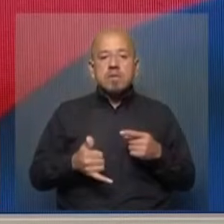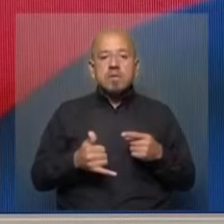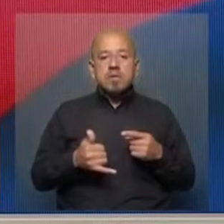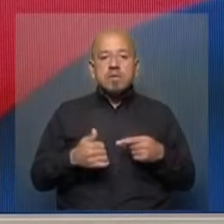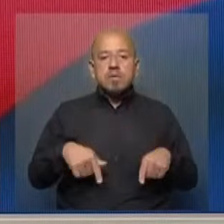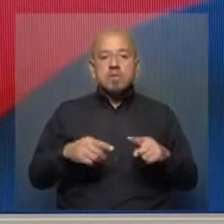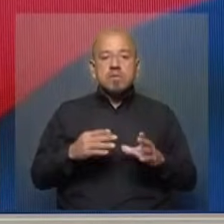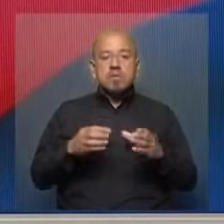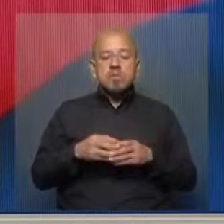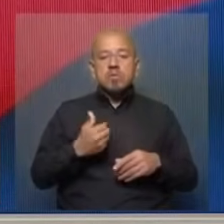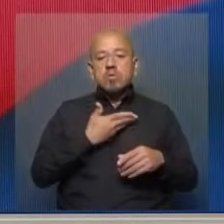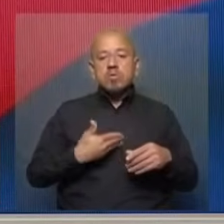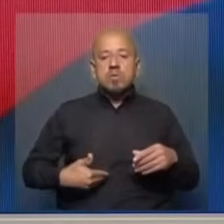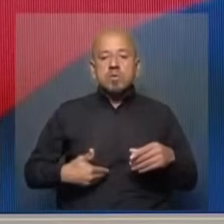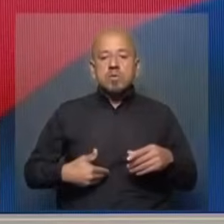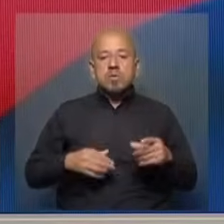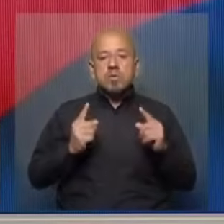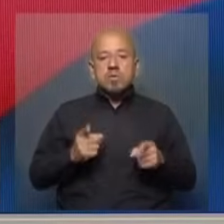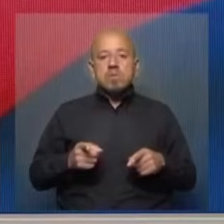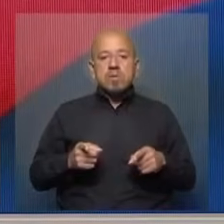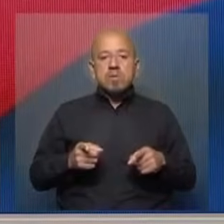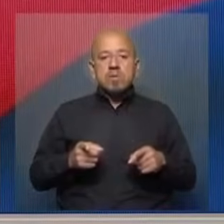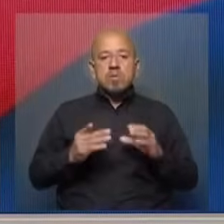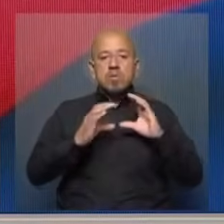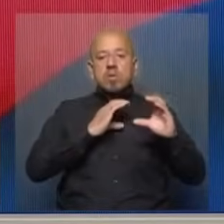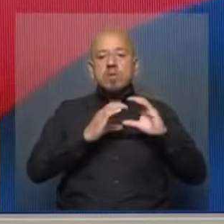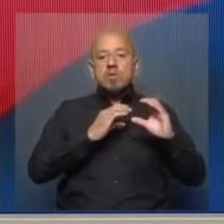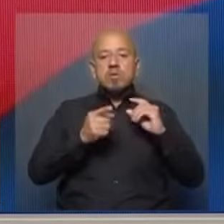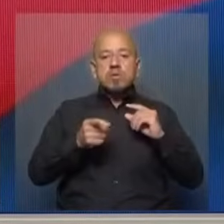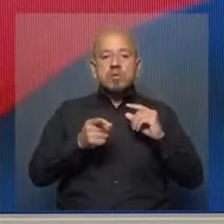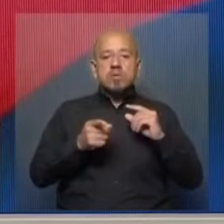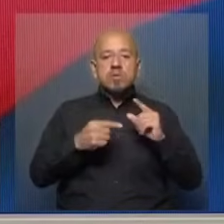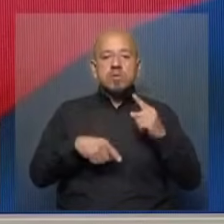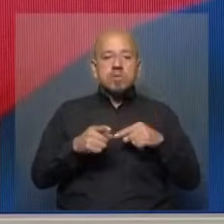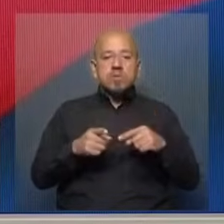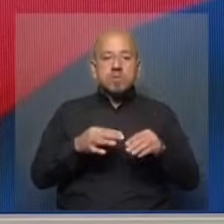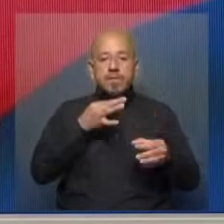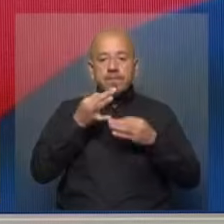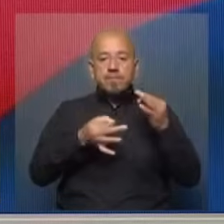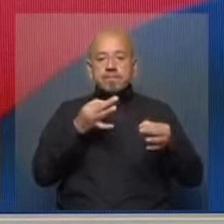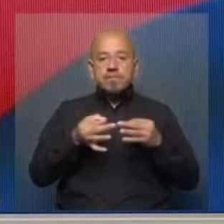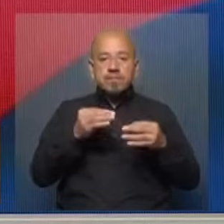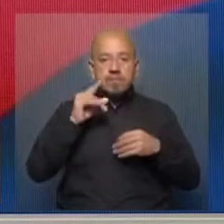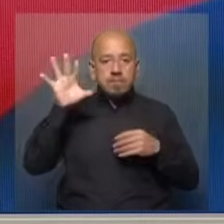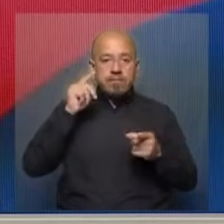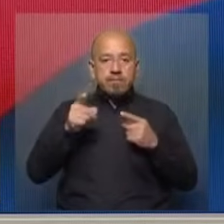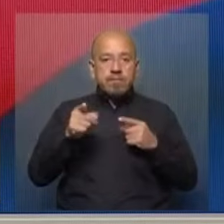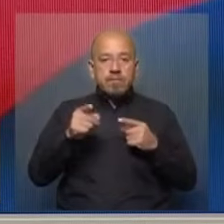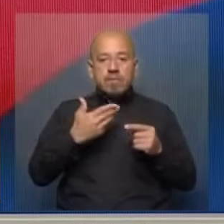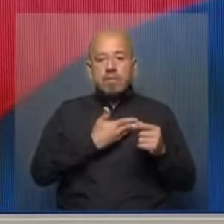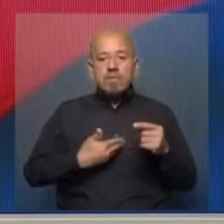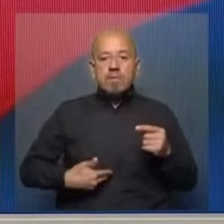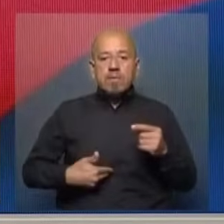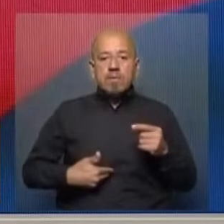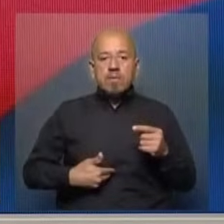con un rumbo de un gobierno y también de comunicar, de explicar y de escuchar. El gobierno tiene